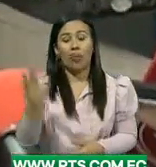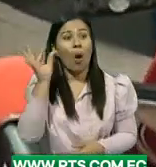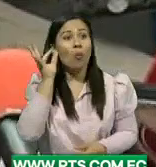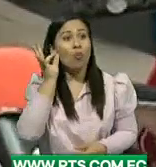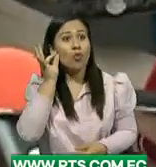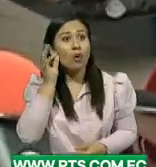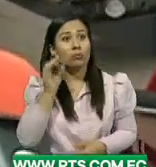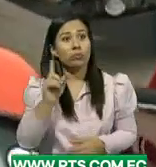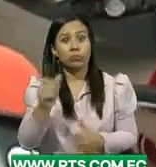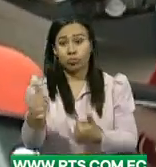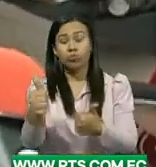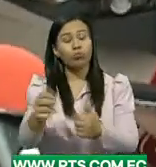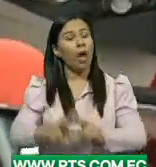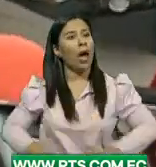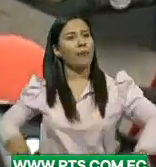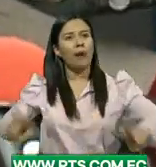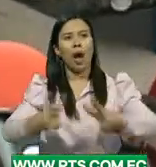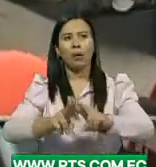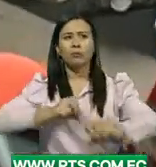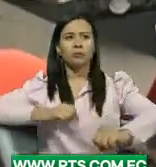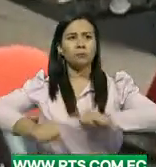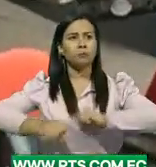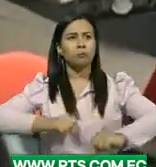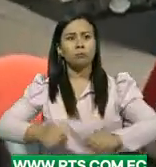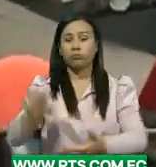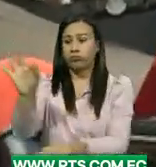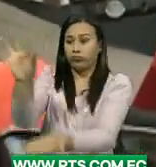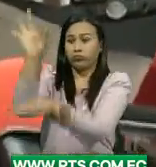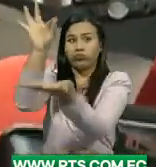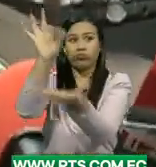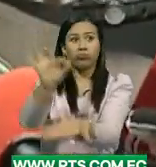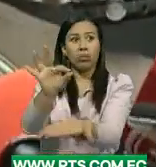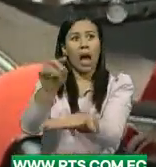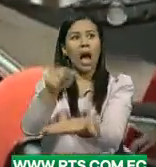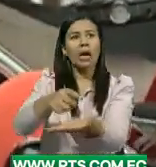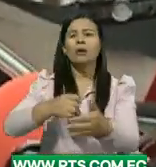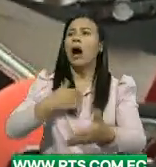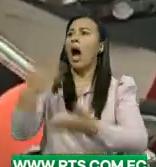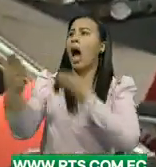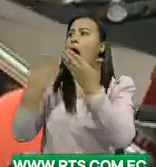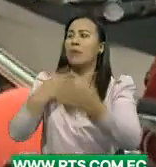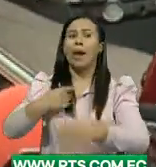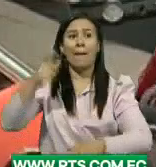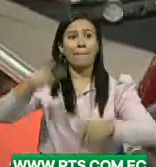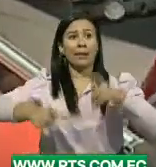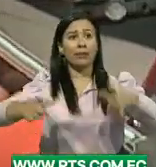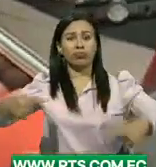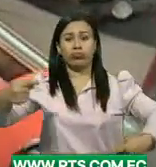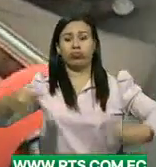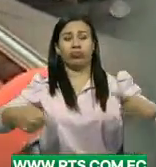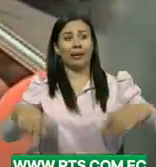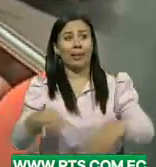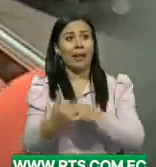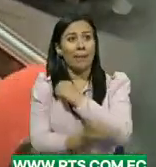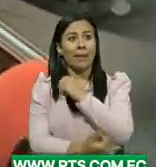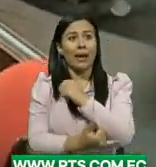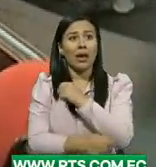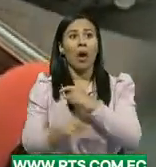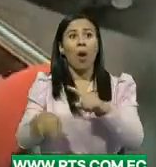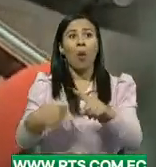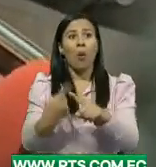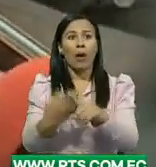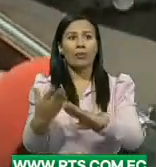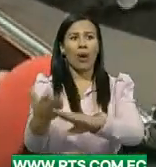Salazar demostró mucho valor y que es capaz de enfrentarse contra los poderosos del país cuando propició